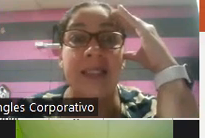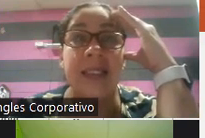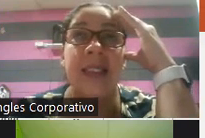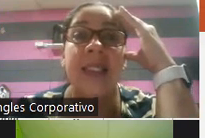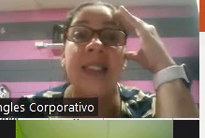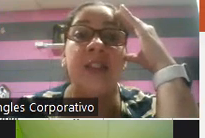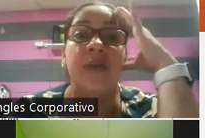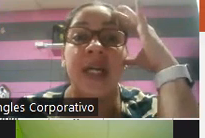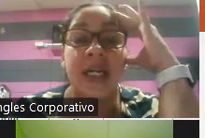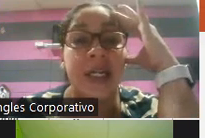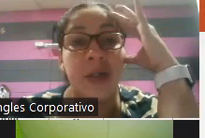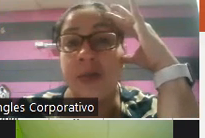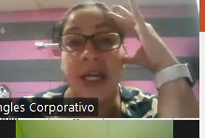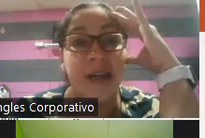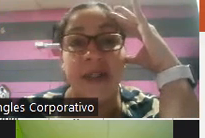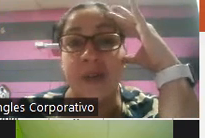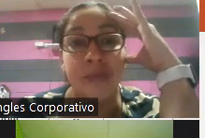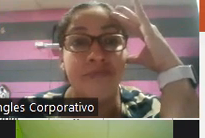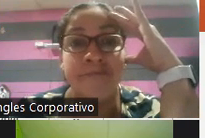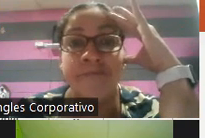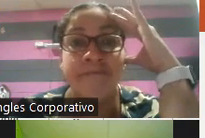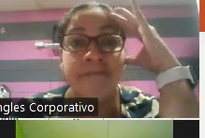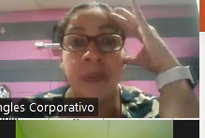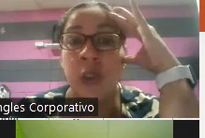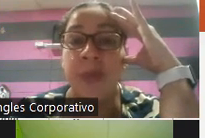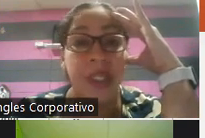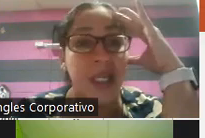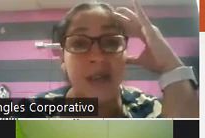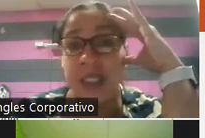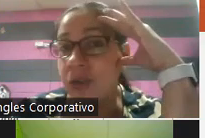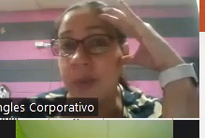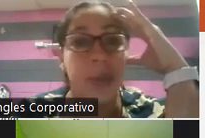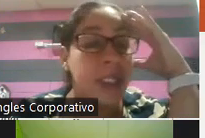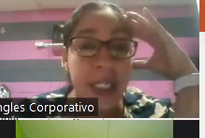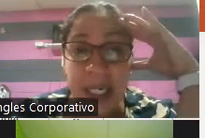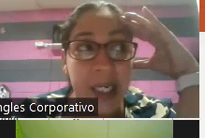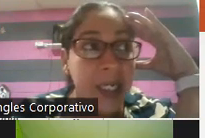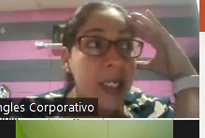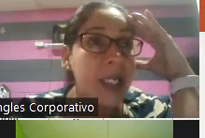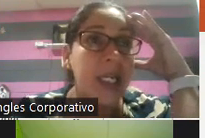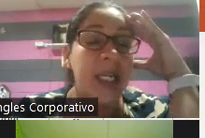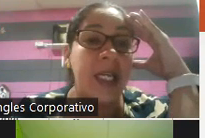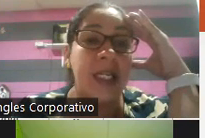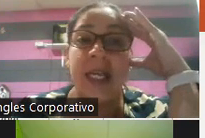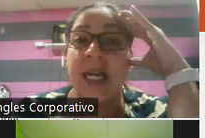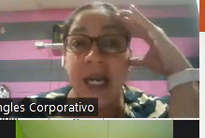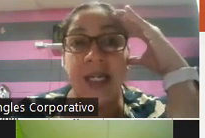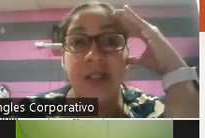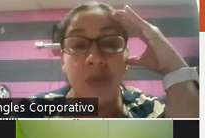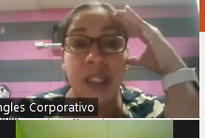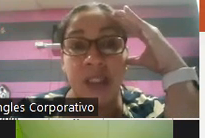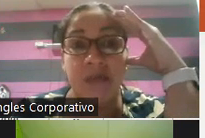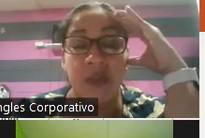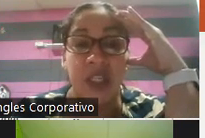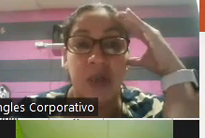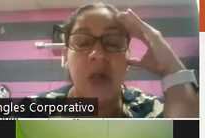la clase y no van a creer que no me agarraba el zoom no podía O sea no podía eh Descargar el